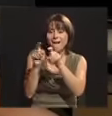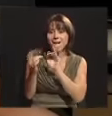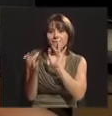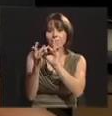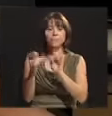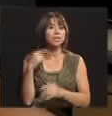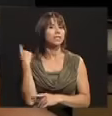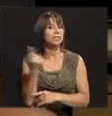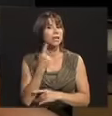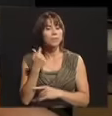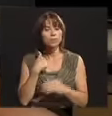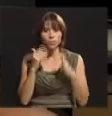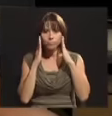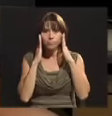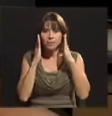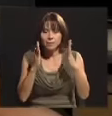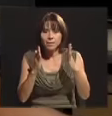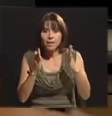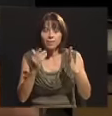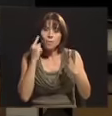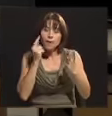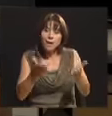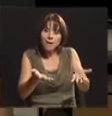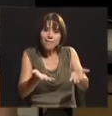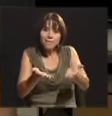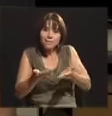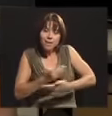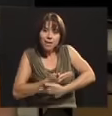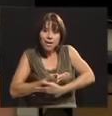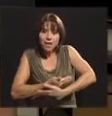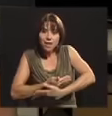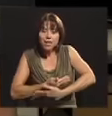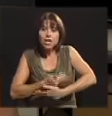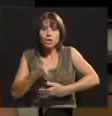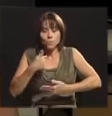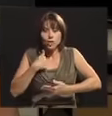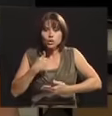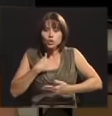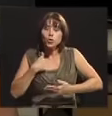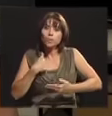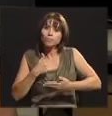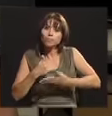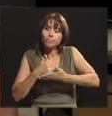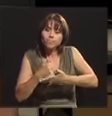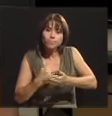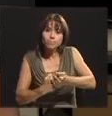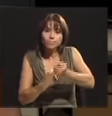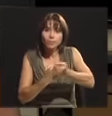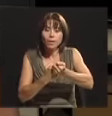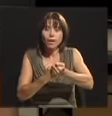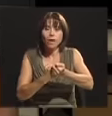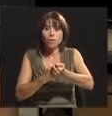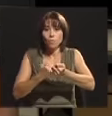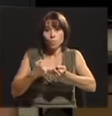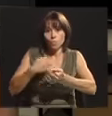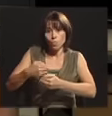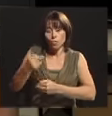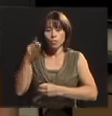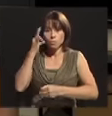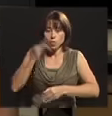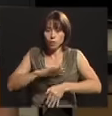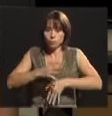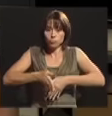me ha ido muy bien atendiendo partos porque yo hago partos yo he hecho partos Bueno ahí en la